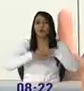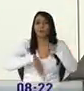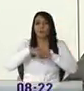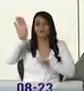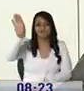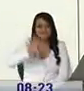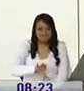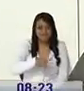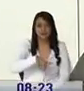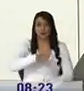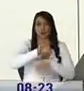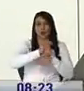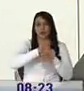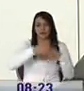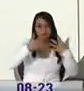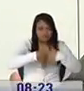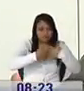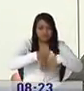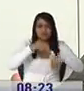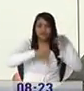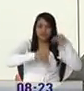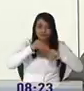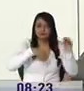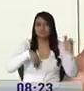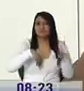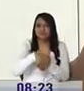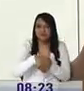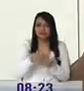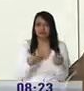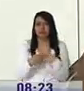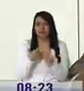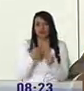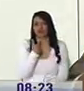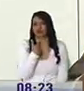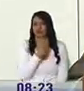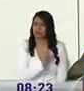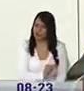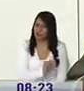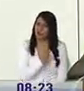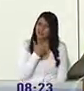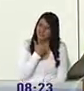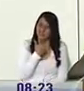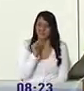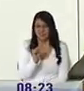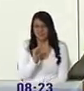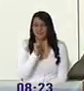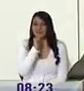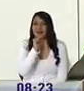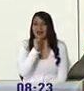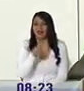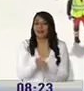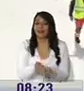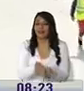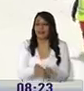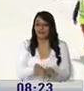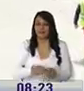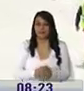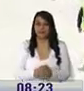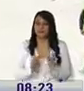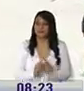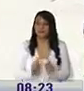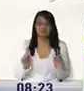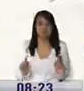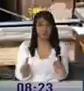representa naturalmente una traba al comercio y esto nos Lamentablemente nos pone una situación de falta de competitividad sin embargo